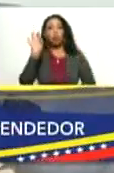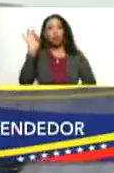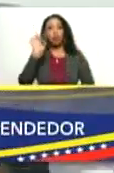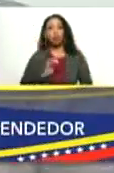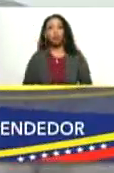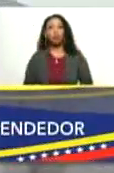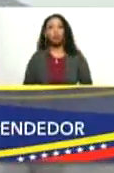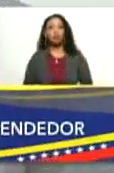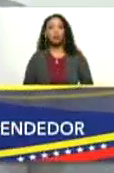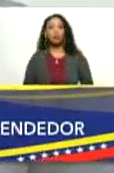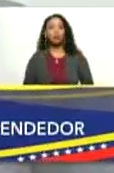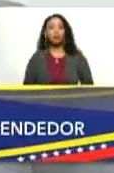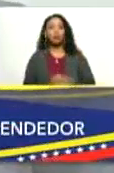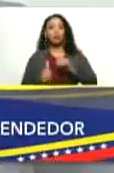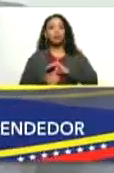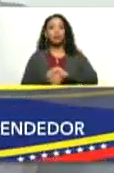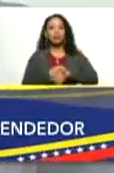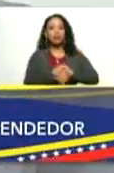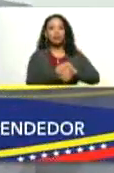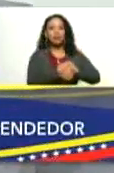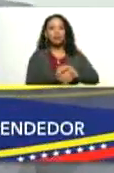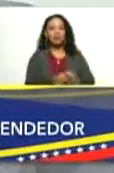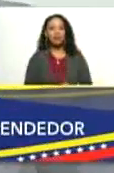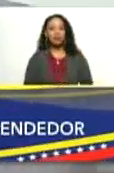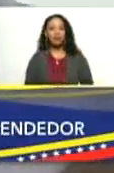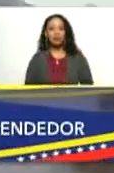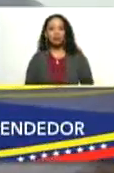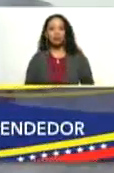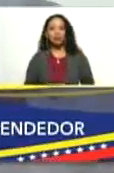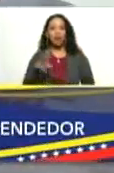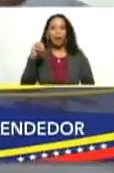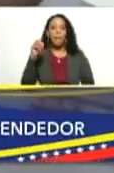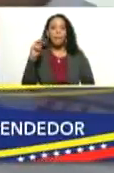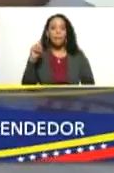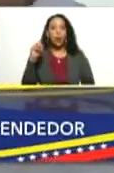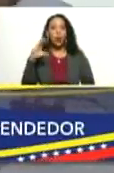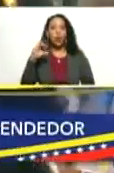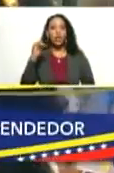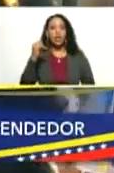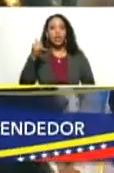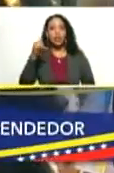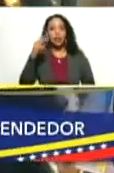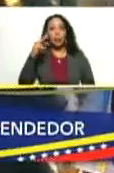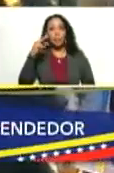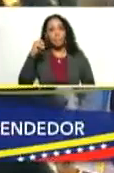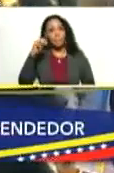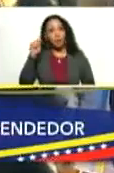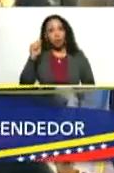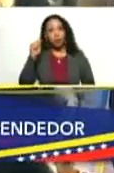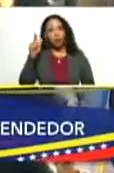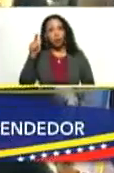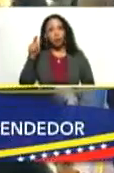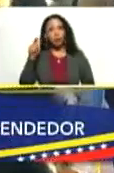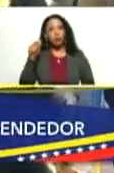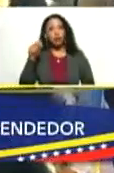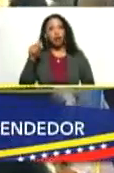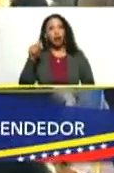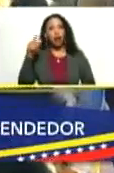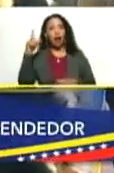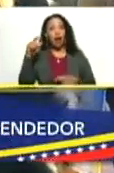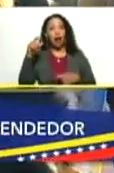Ajá. Morrocoy. Y... ya, así Cuyagua, por último. Mochima. El 38% de la gente fue a la playa. A echarse